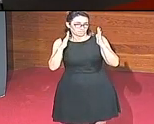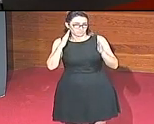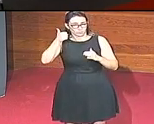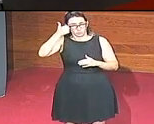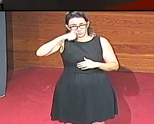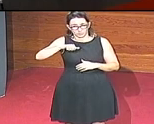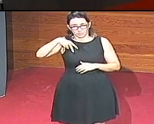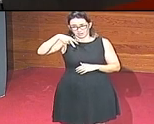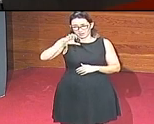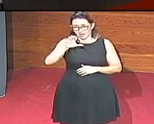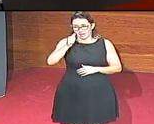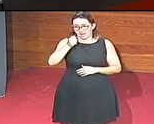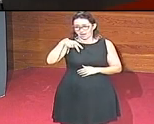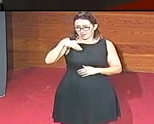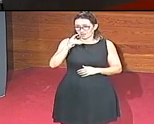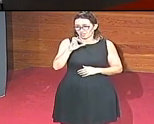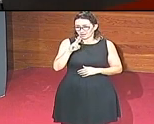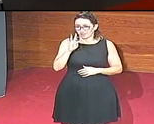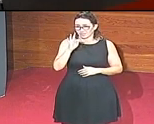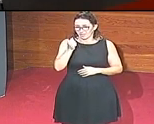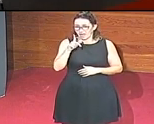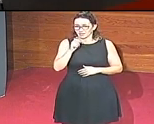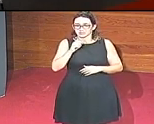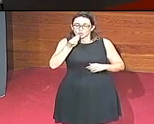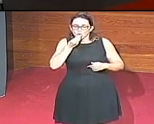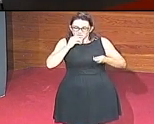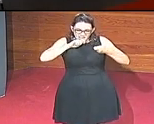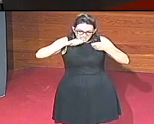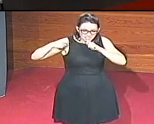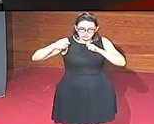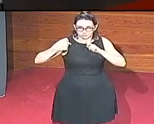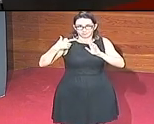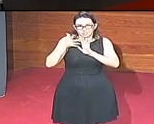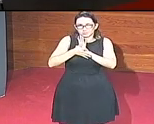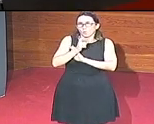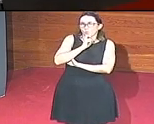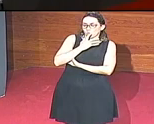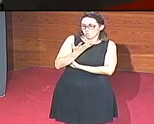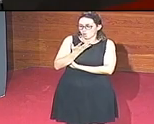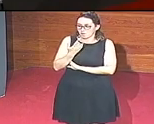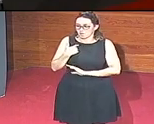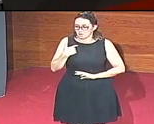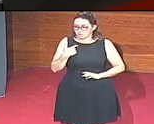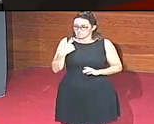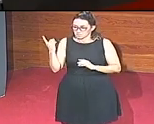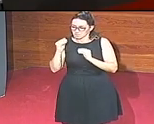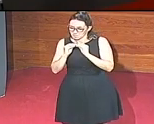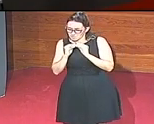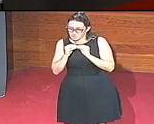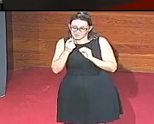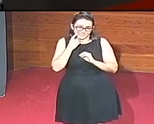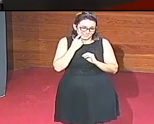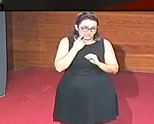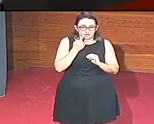en rasgaban la comida como podemos contar eso bueno pues tenemos un molar y de ahí se ha sabido todo intenta contar